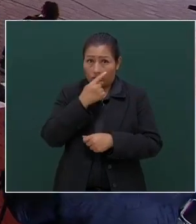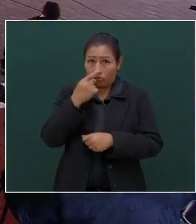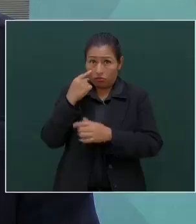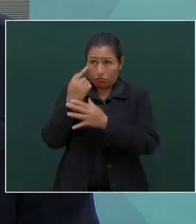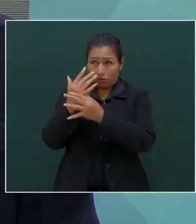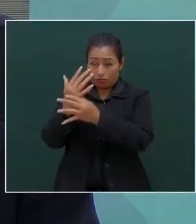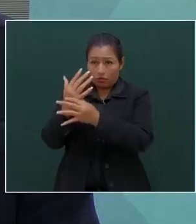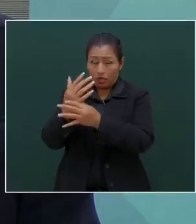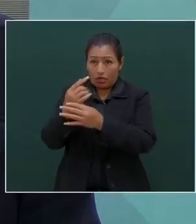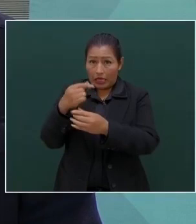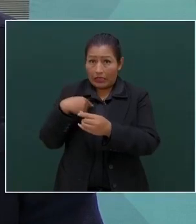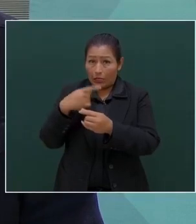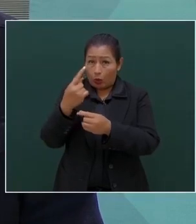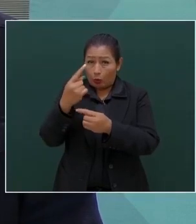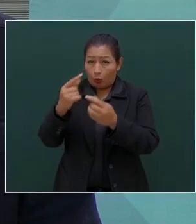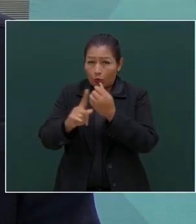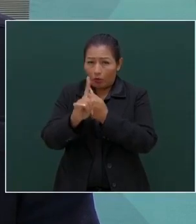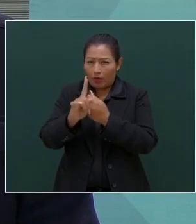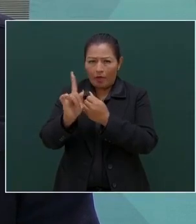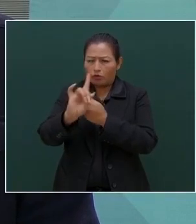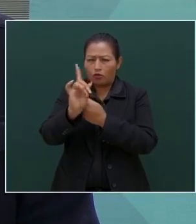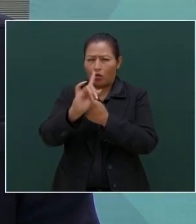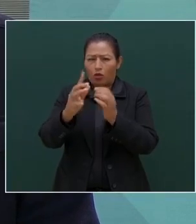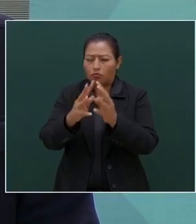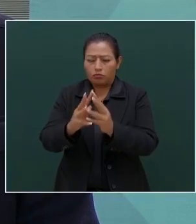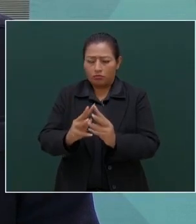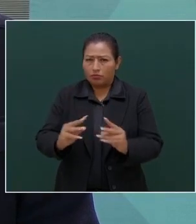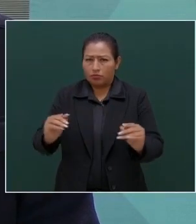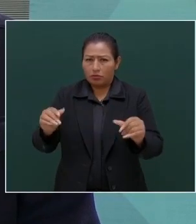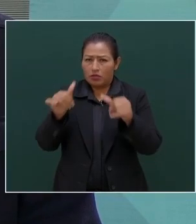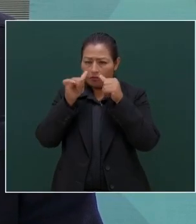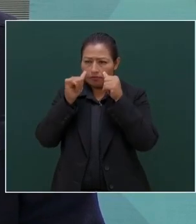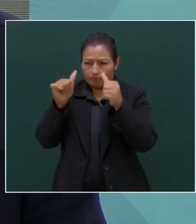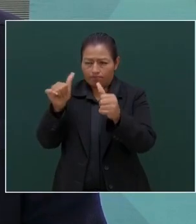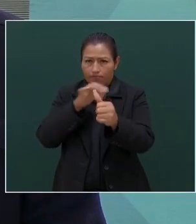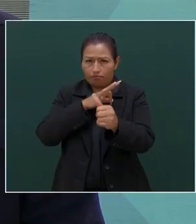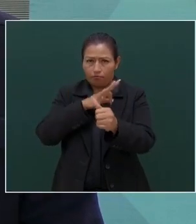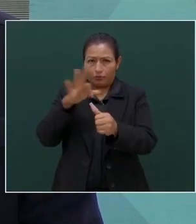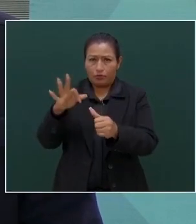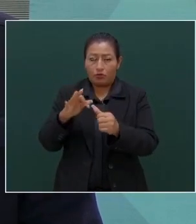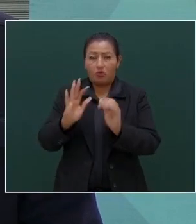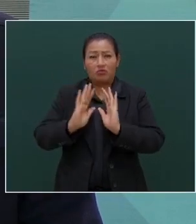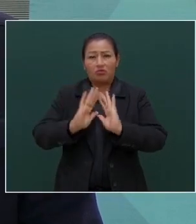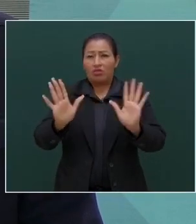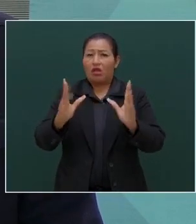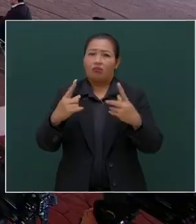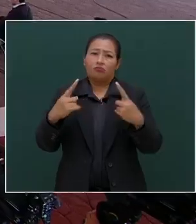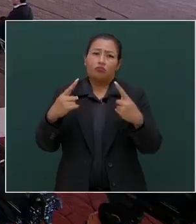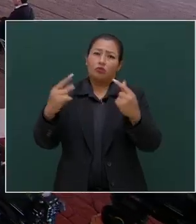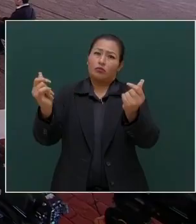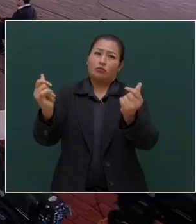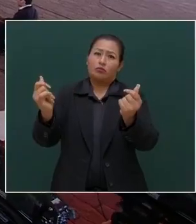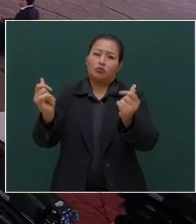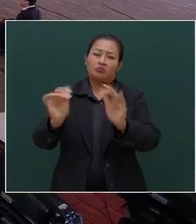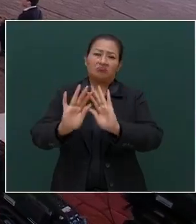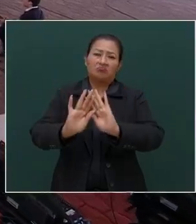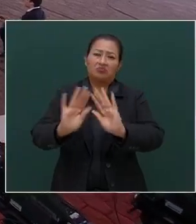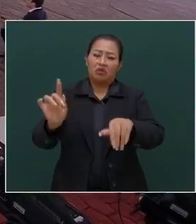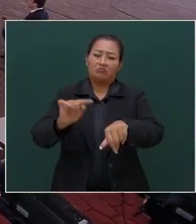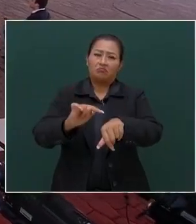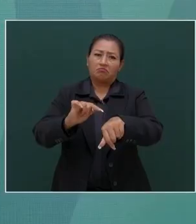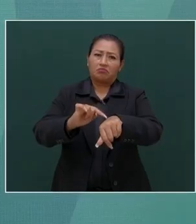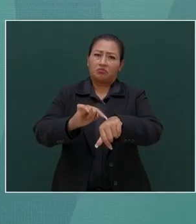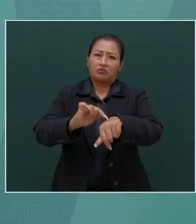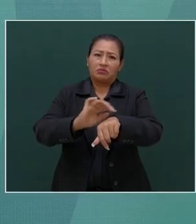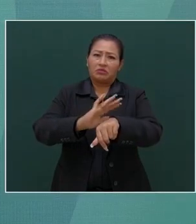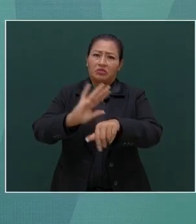quede cabo suelto, de buscar la forma de atenderlo. Ya nos vamos, ya,